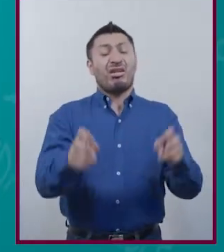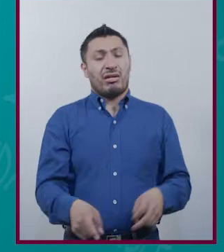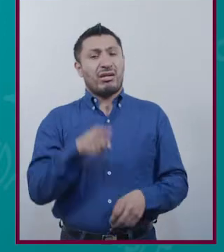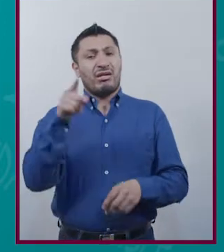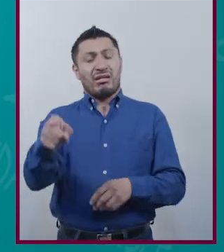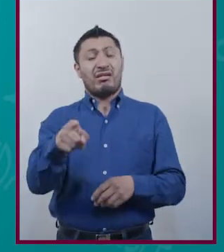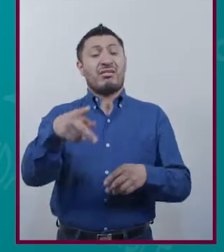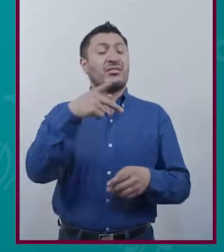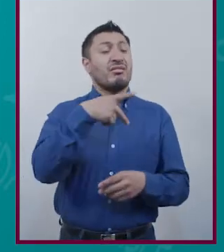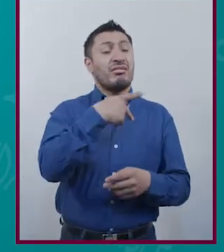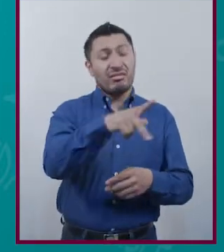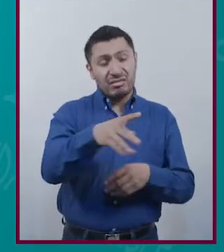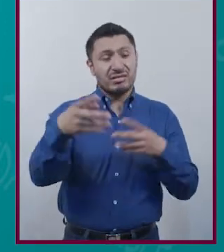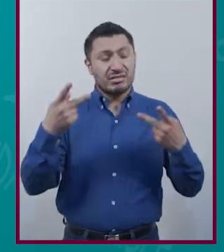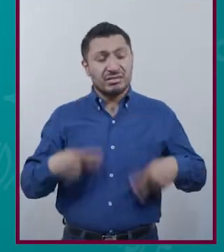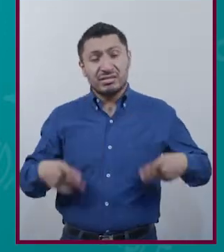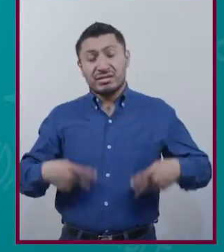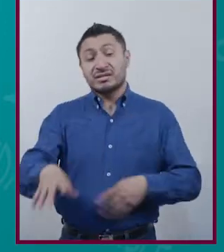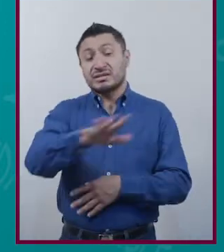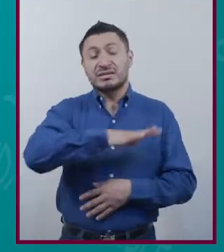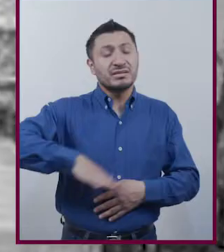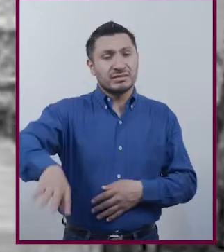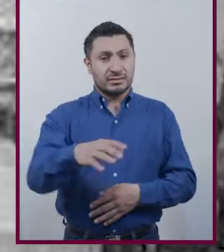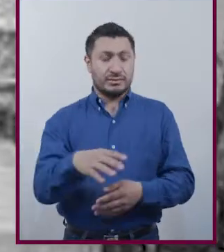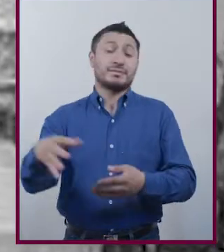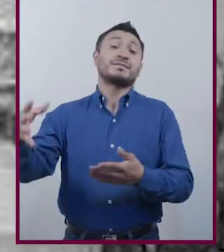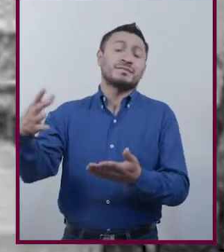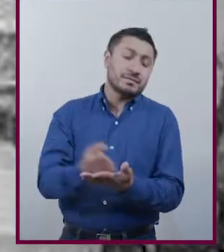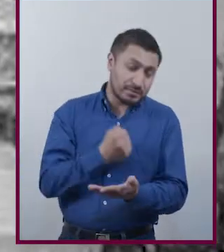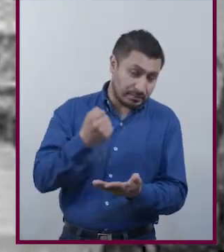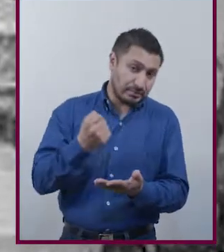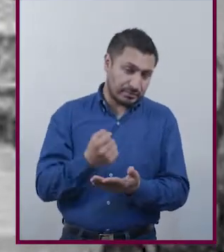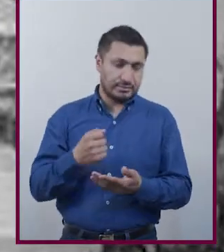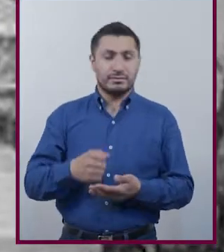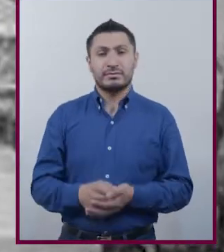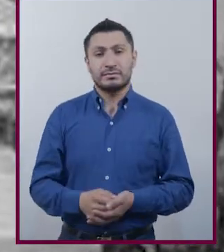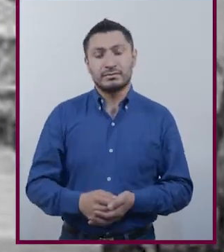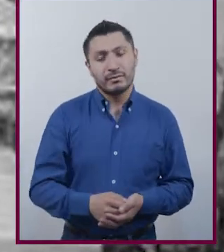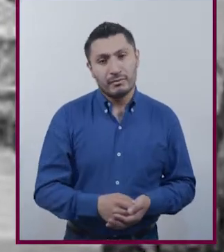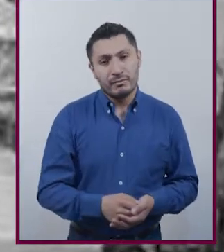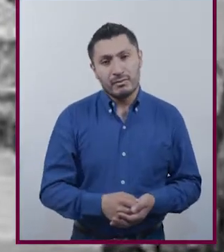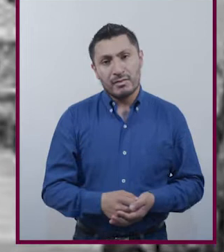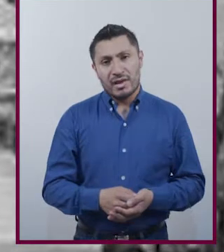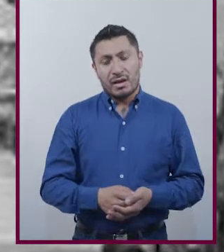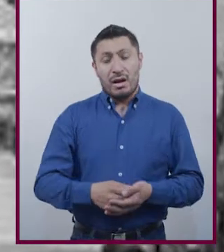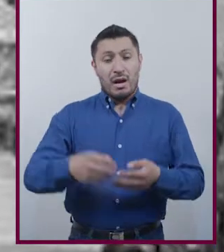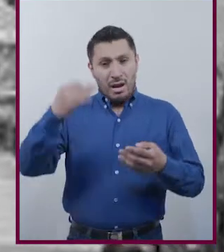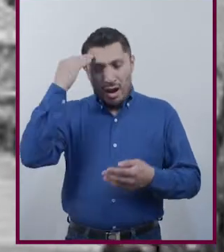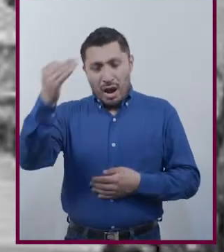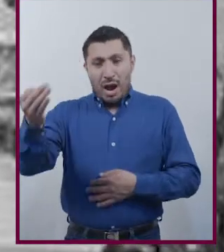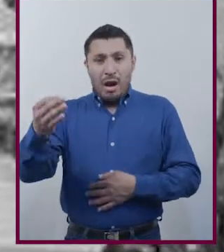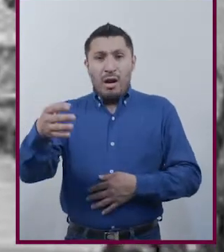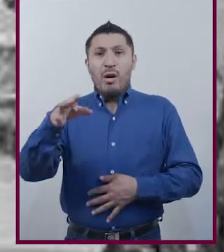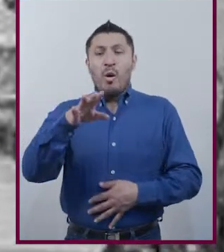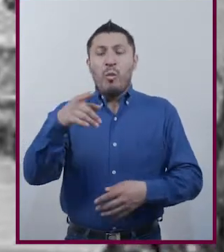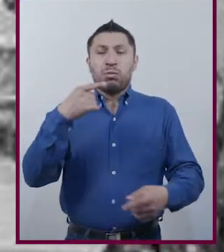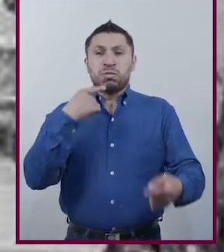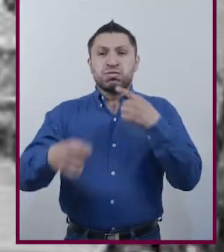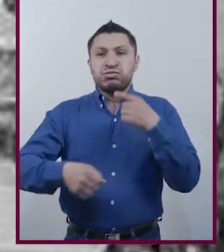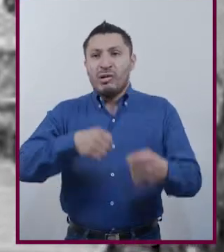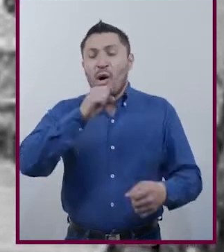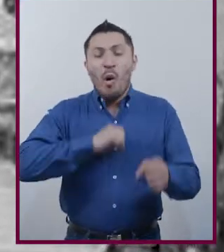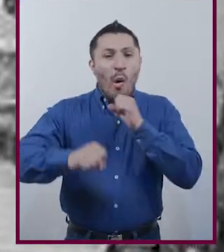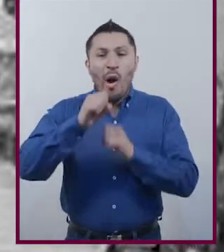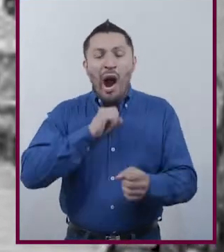los empleados de la oficina de patentes actuaran a su favor. Con el tiempo se llegó a decir que Bell tuvo acceso a comparar